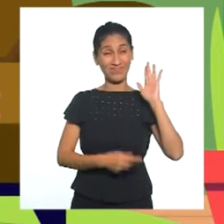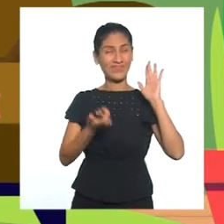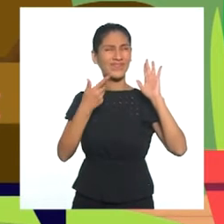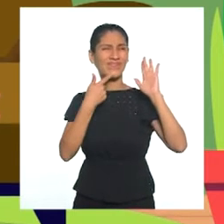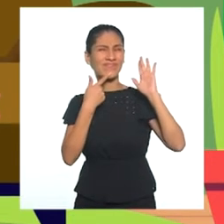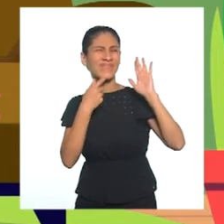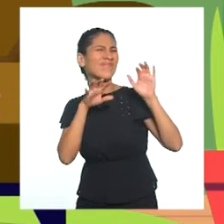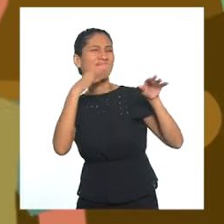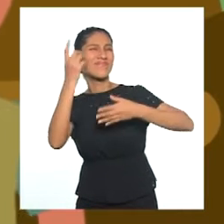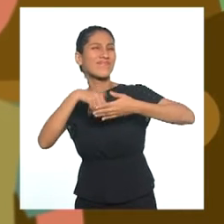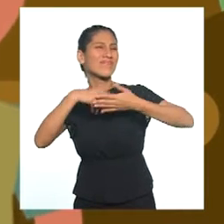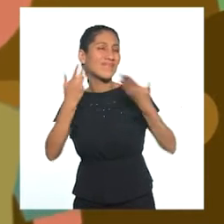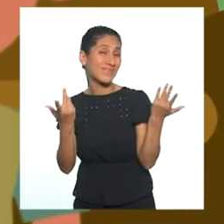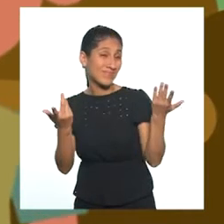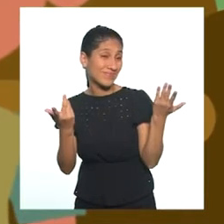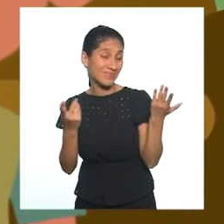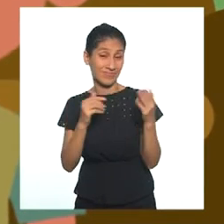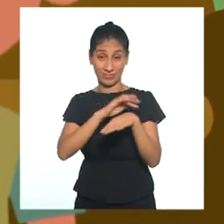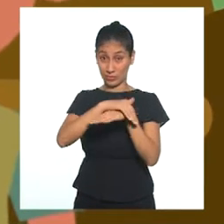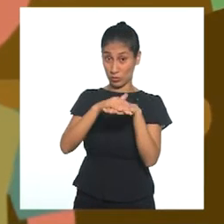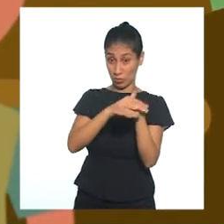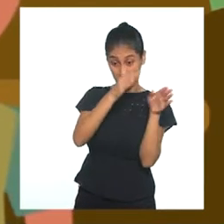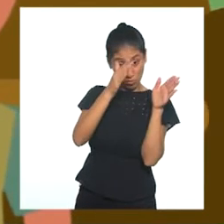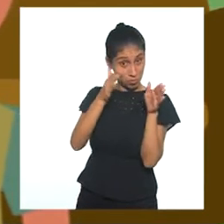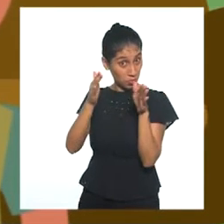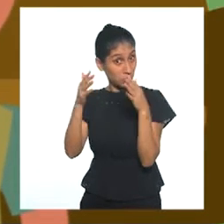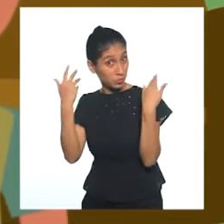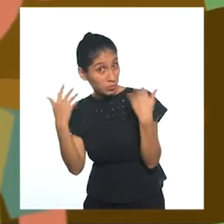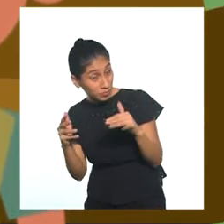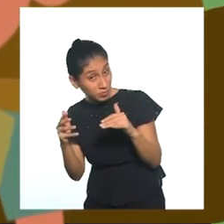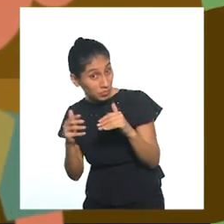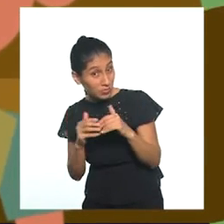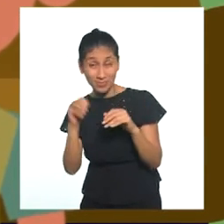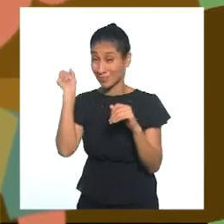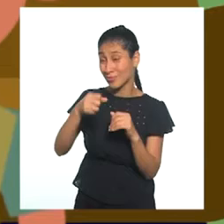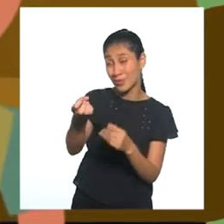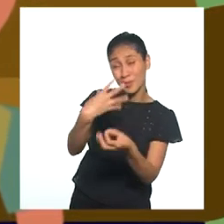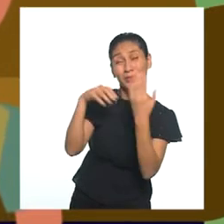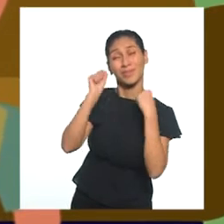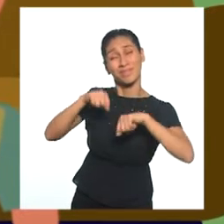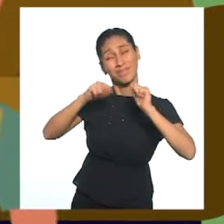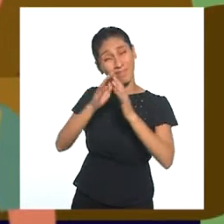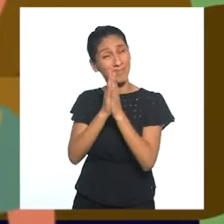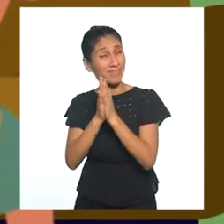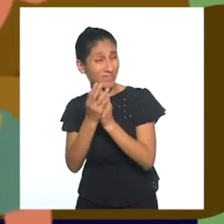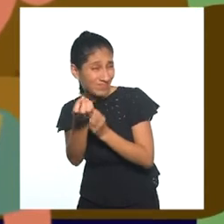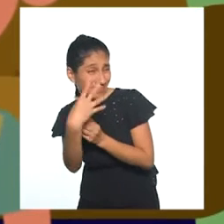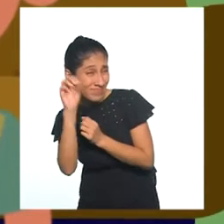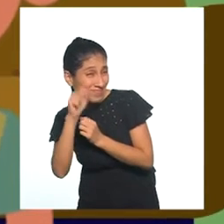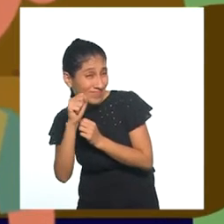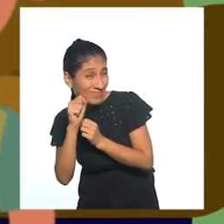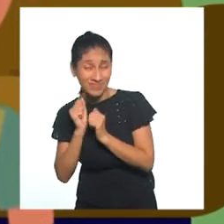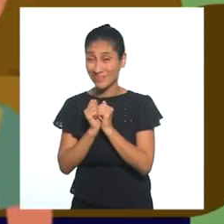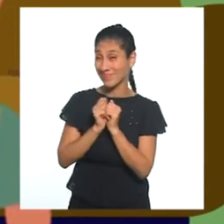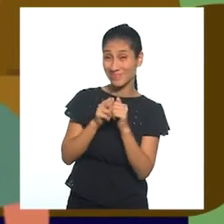¿Y qué hicieron? ¿Se pusieron de acuerdo? ¡Dime que sí, por favor!